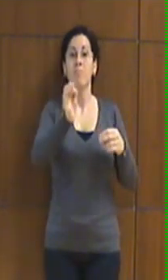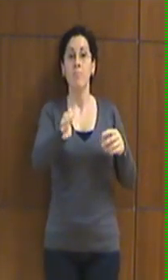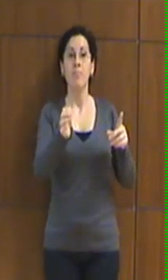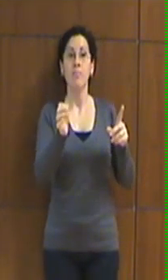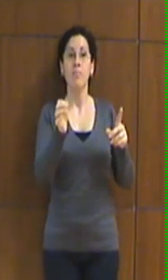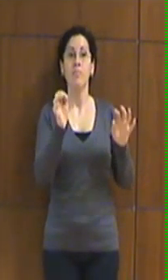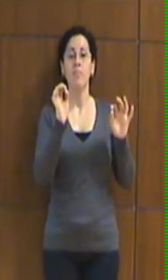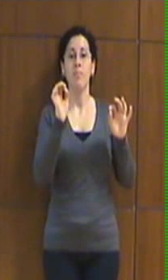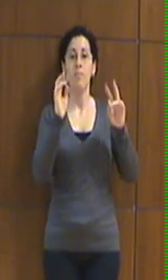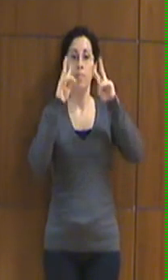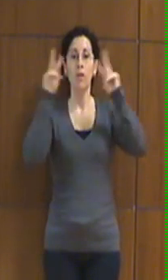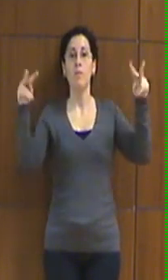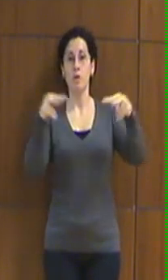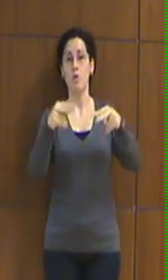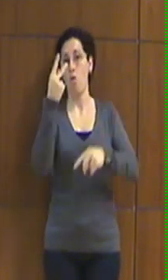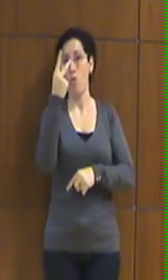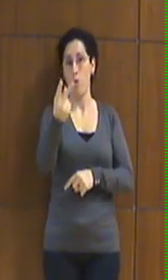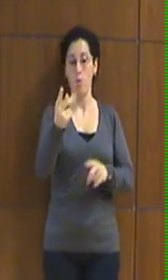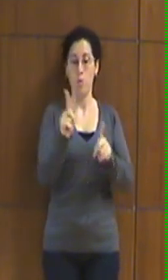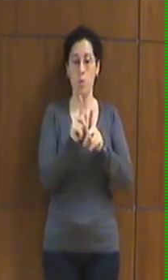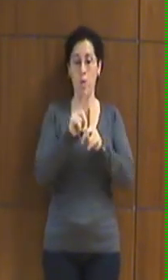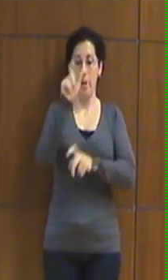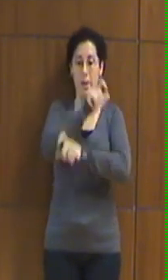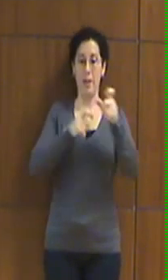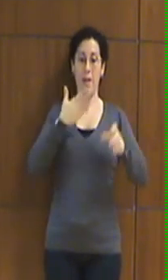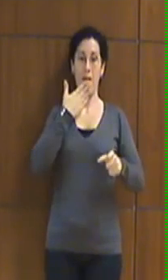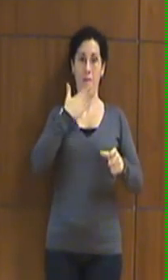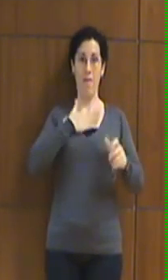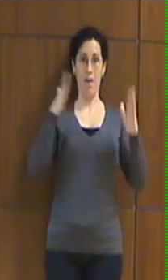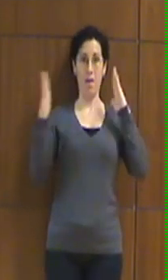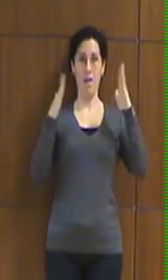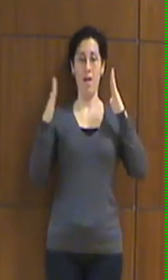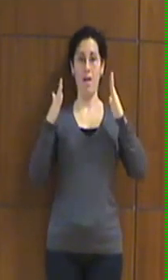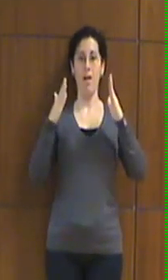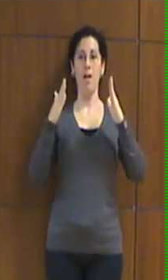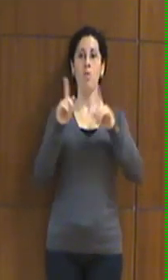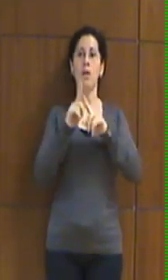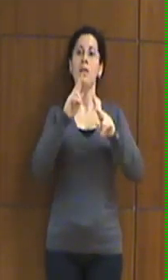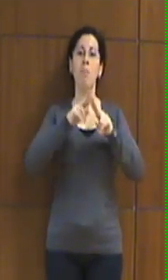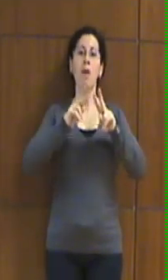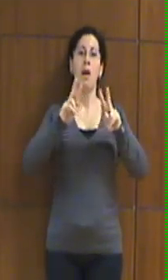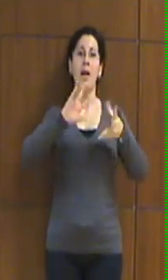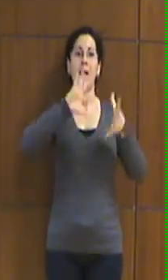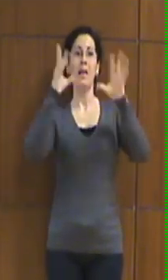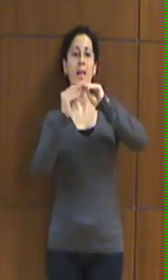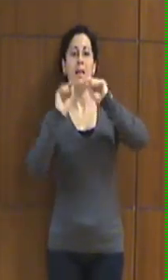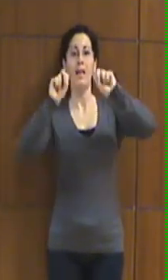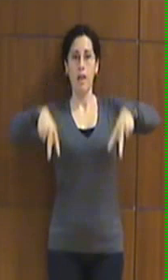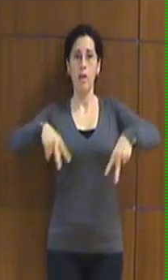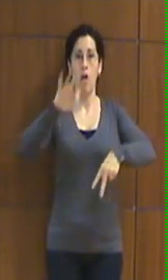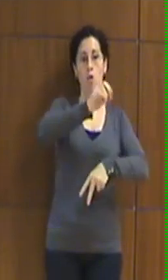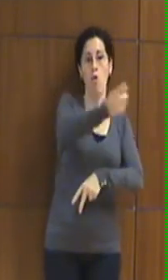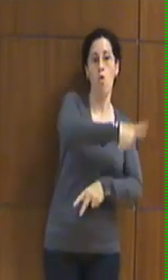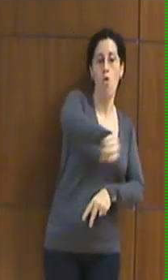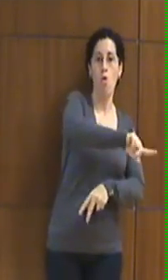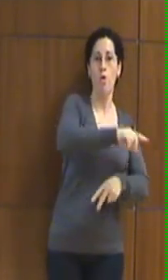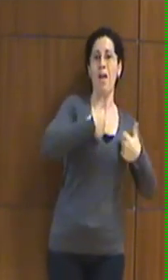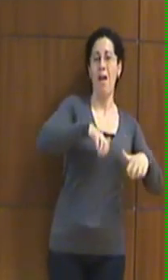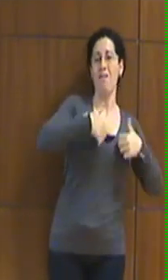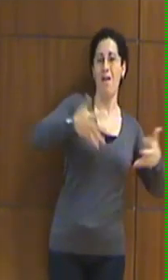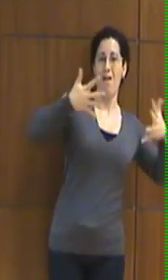los inadaptados de nuestra generación. Yo creo que las nuevas generaciones están adaptadas. Sí que es un buen momento, yo creo, para adaptar